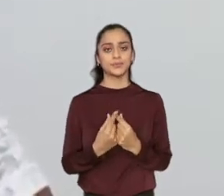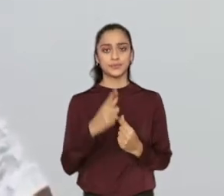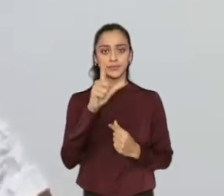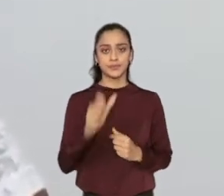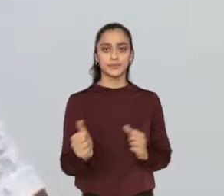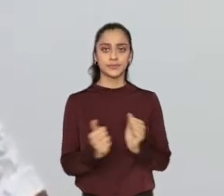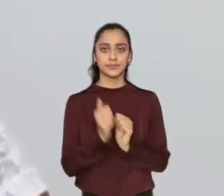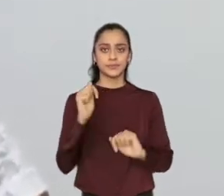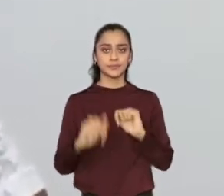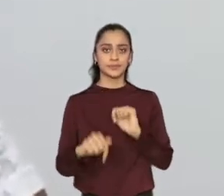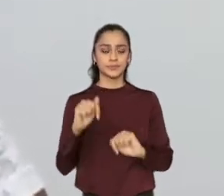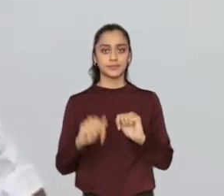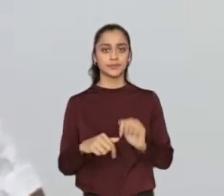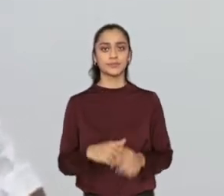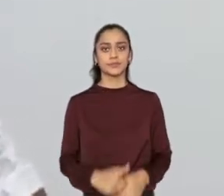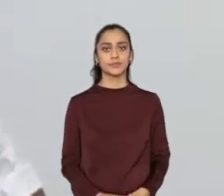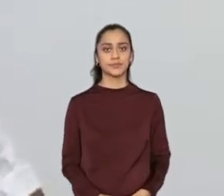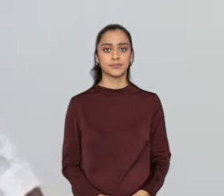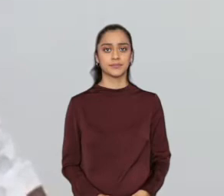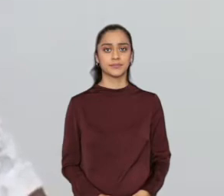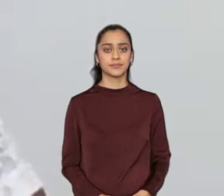de personas con discapacidad.